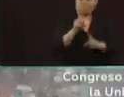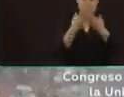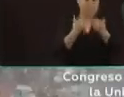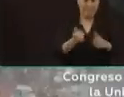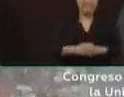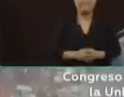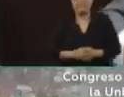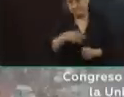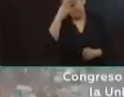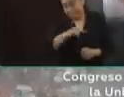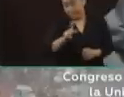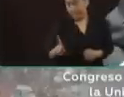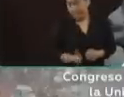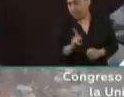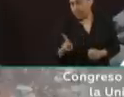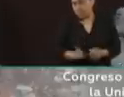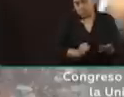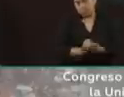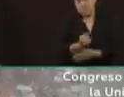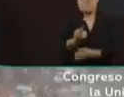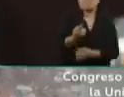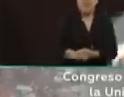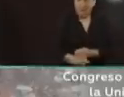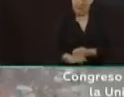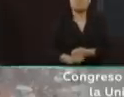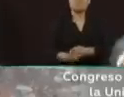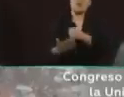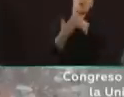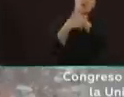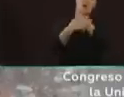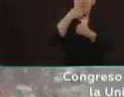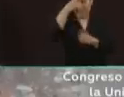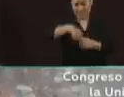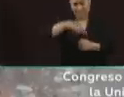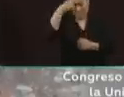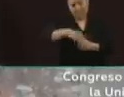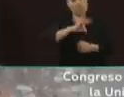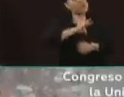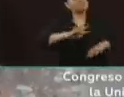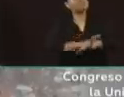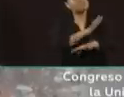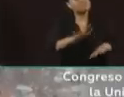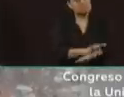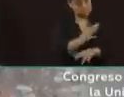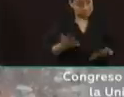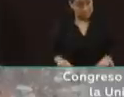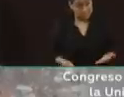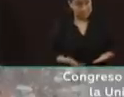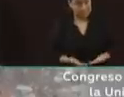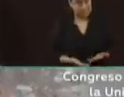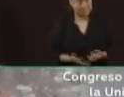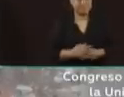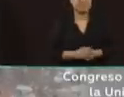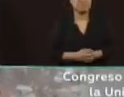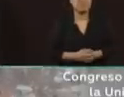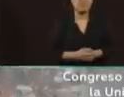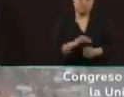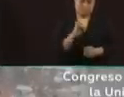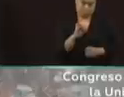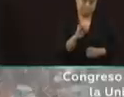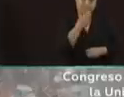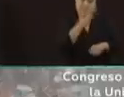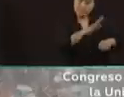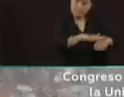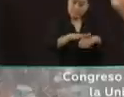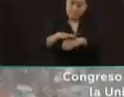El pueblo de México nos mandató para que transformáramos la nación. Y miren nada más en eso, porque conviene que ustedes